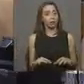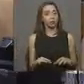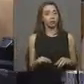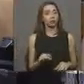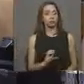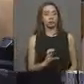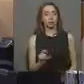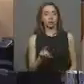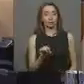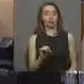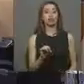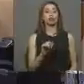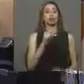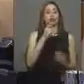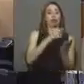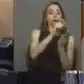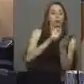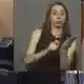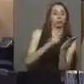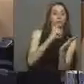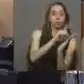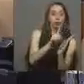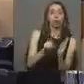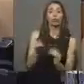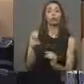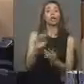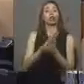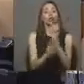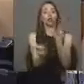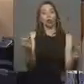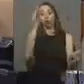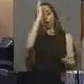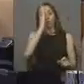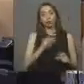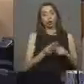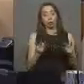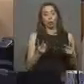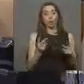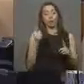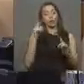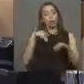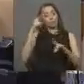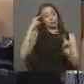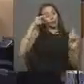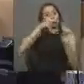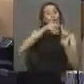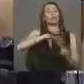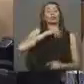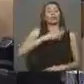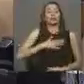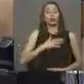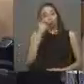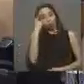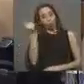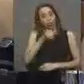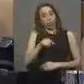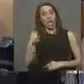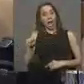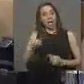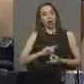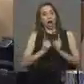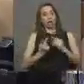censo, siendo censista. Si tuviésemos a todos los funcionarios públicos con ese espíritu de también dedicarle un día al país,